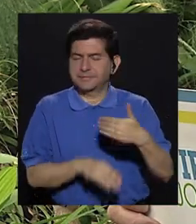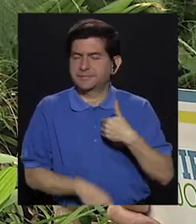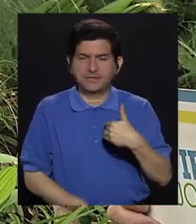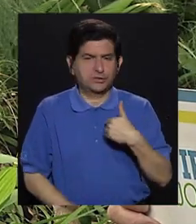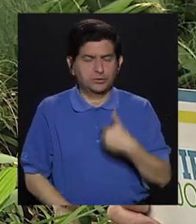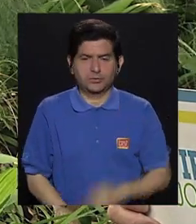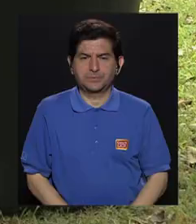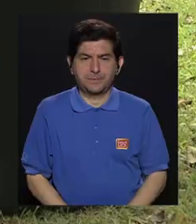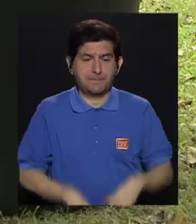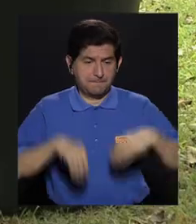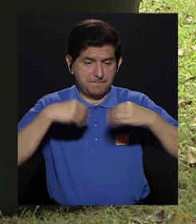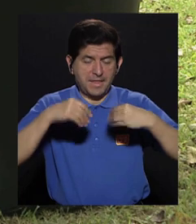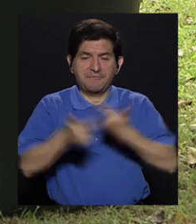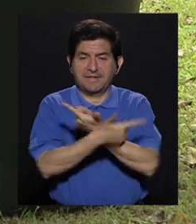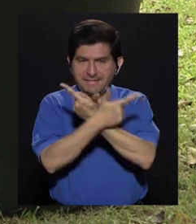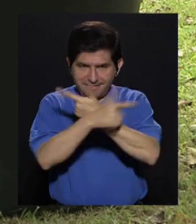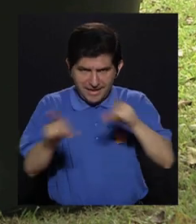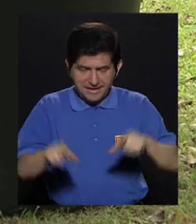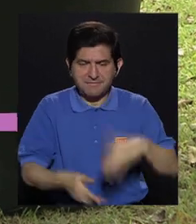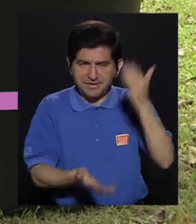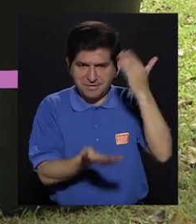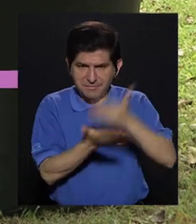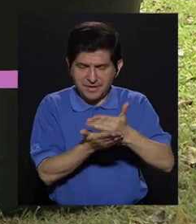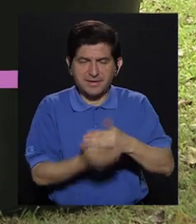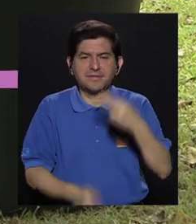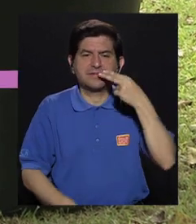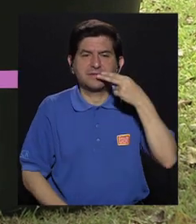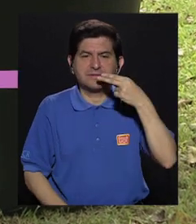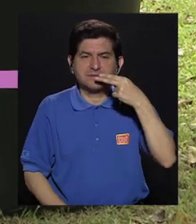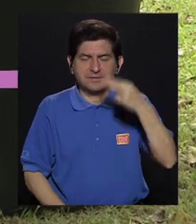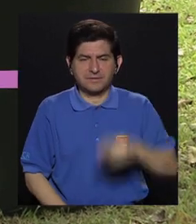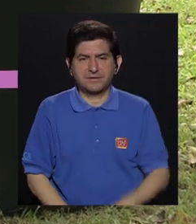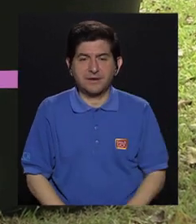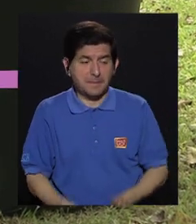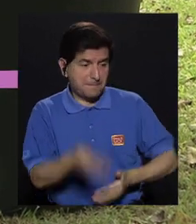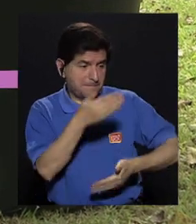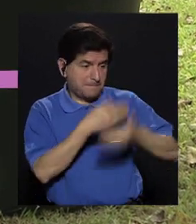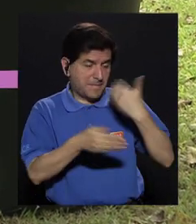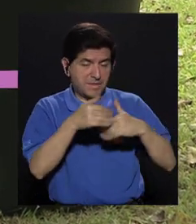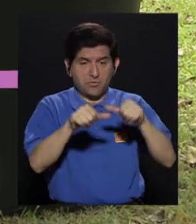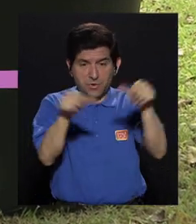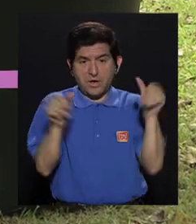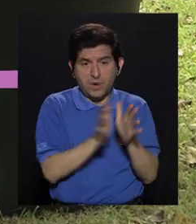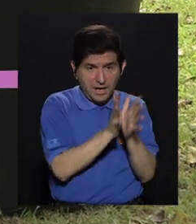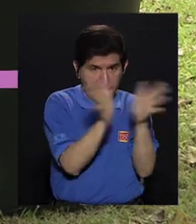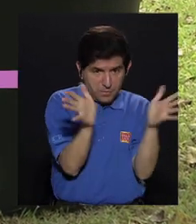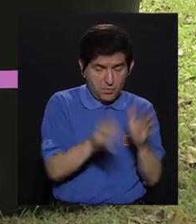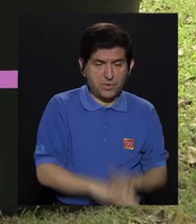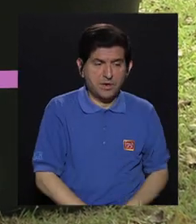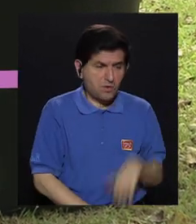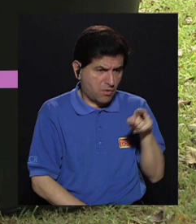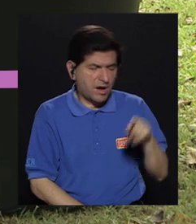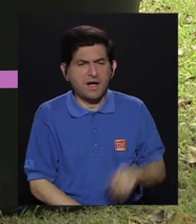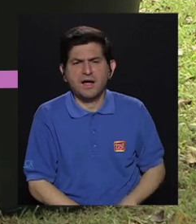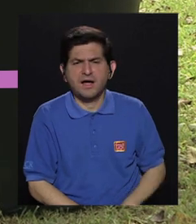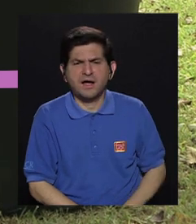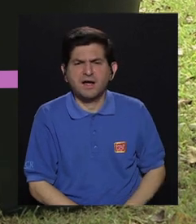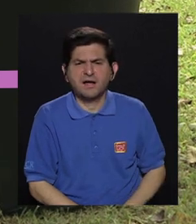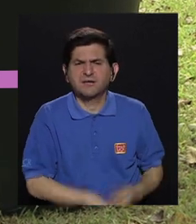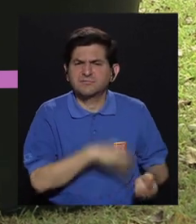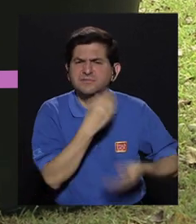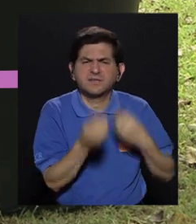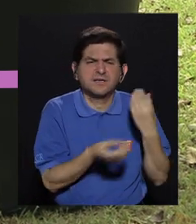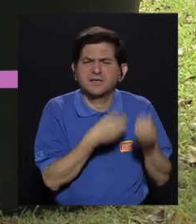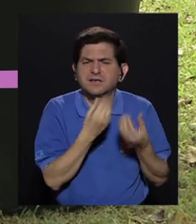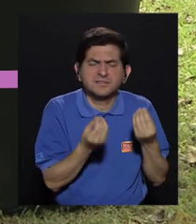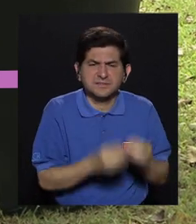tratamiento disponible de venta libre para dejar de fumar. Me devuelvo al sector público. Lo que se practica en el